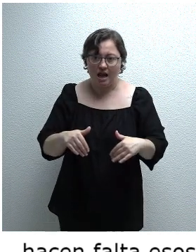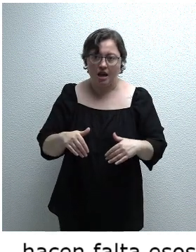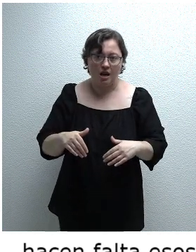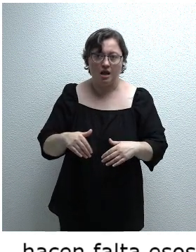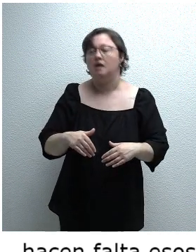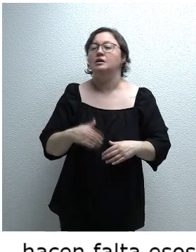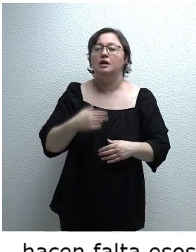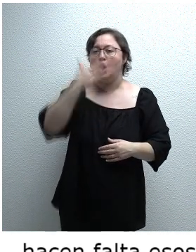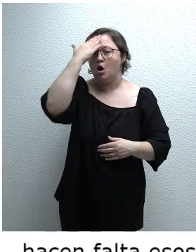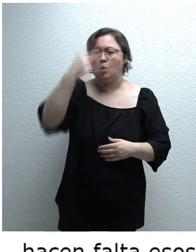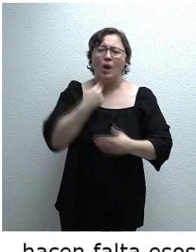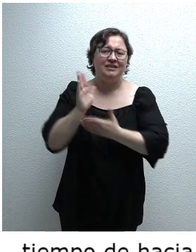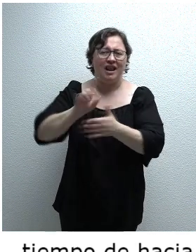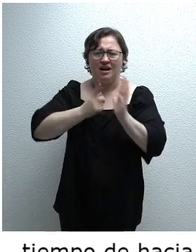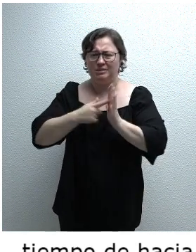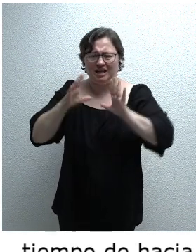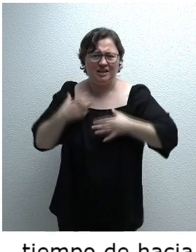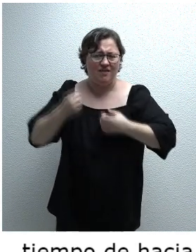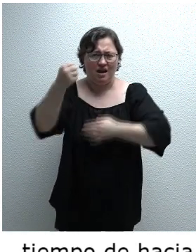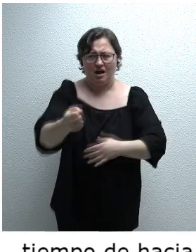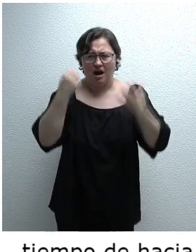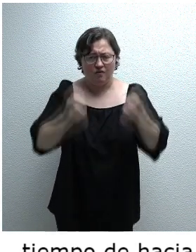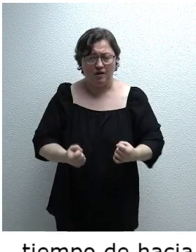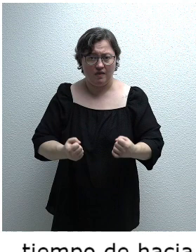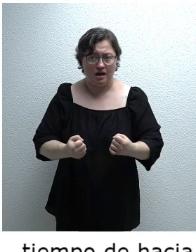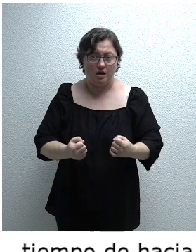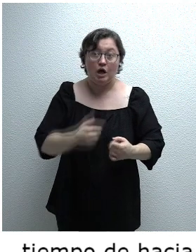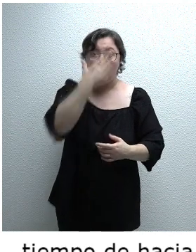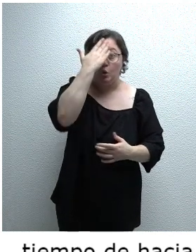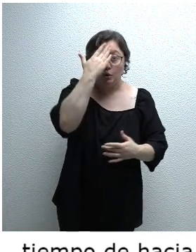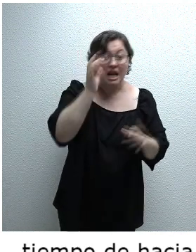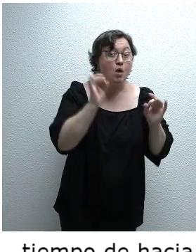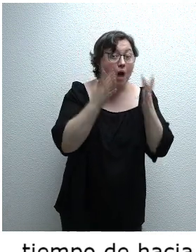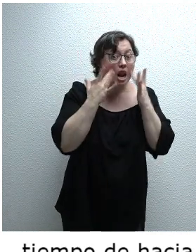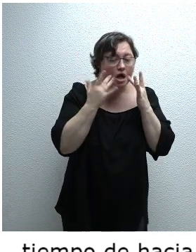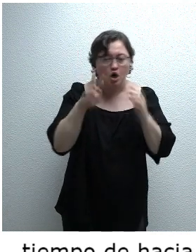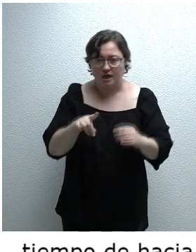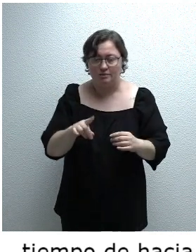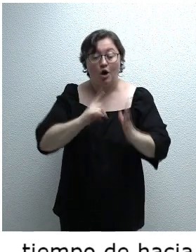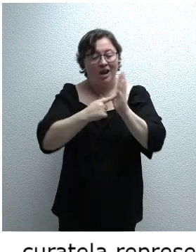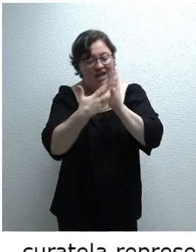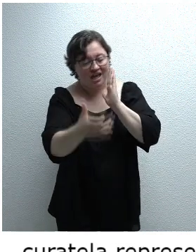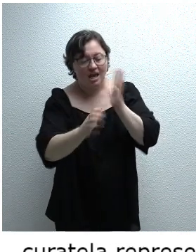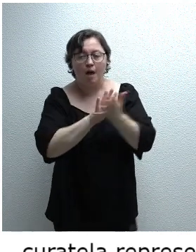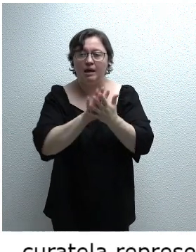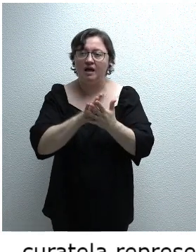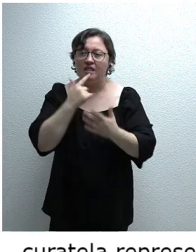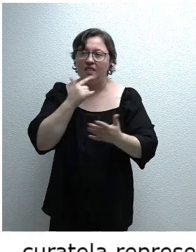curatela representativa. Es que es verdad que no es lo mismo que lo anterior. O sea, es verdad que la ley dice que tendrá que